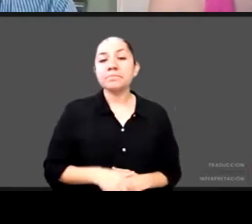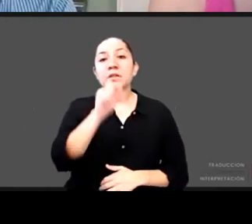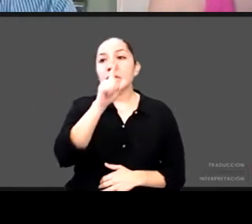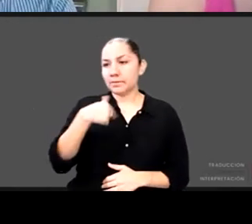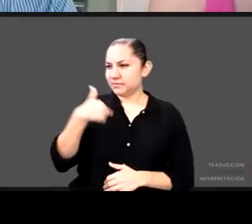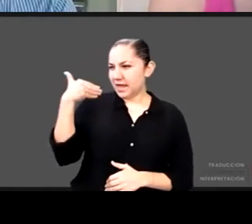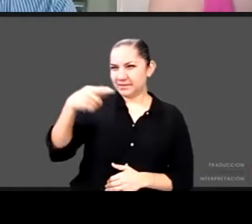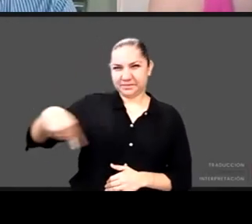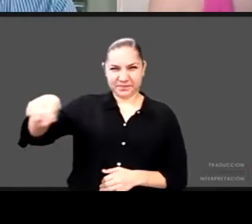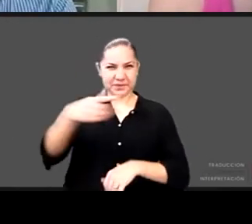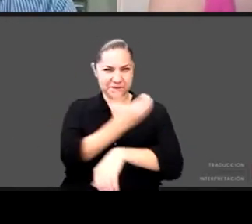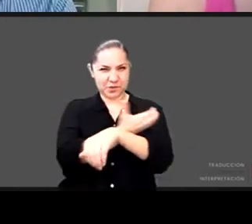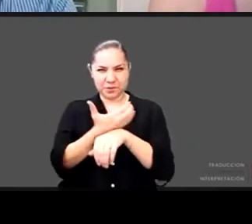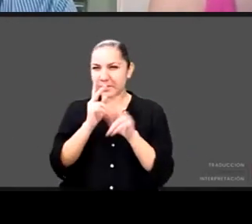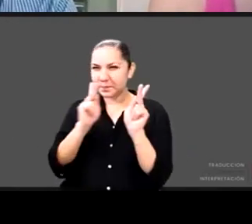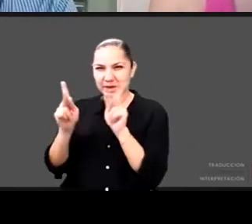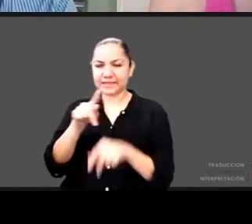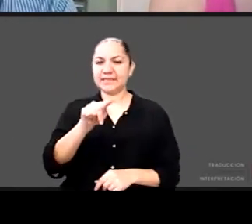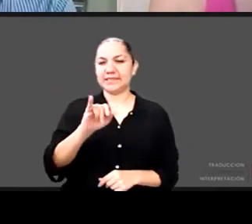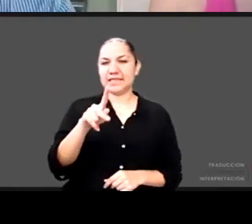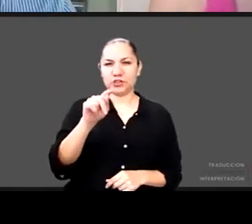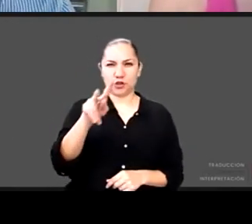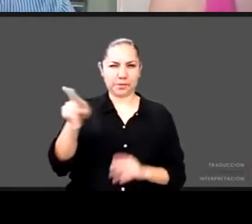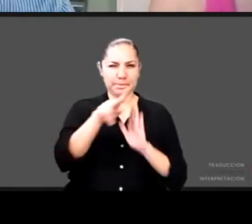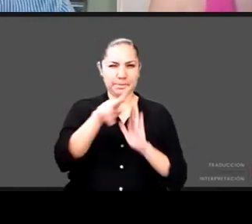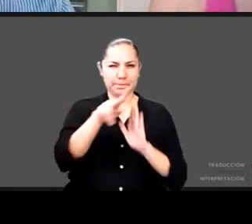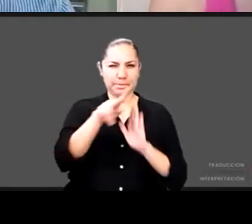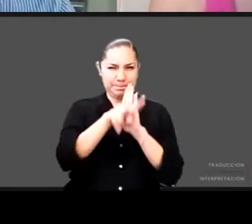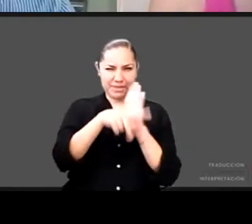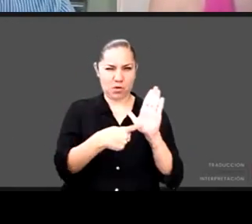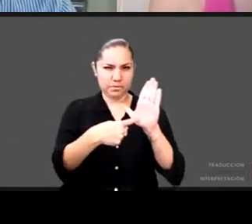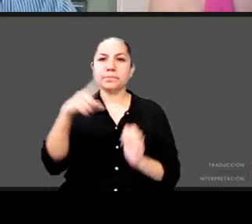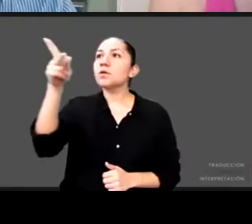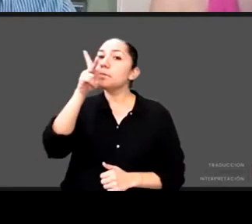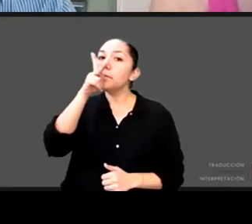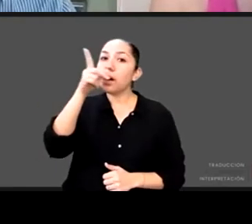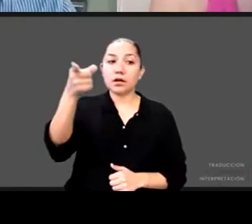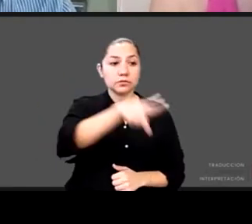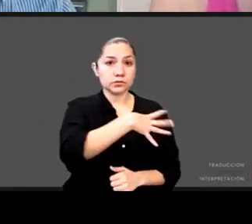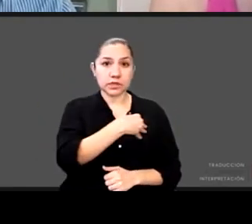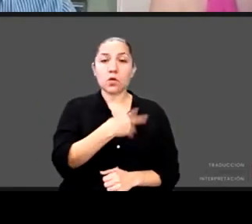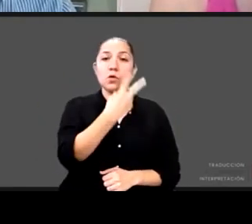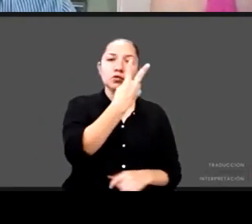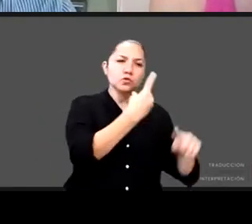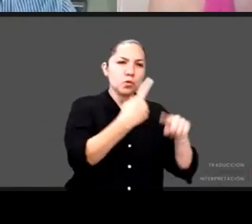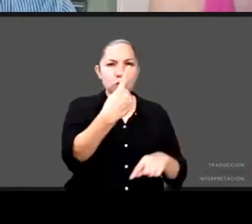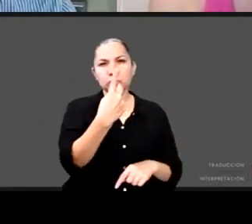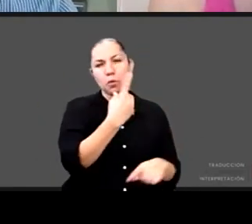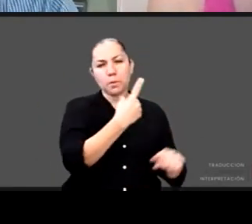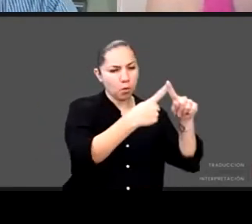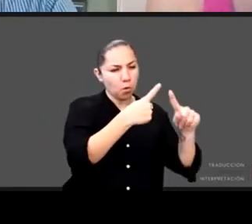donde un papá maltrataba a su hijo por no saber las tablas de multiplicar.